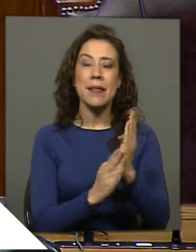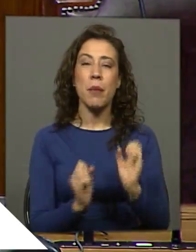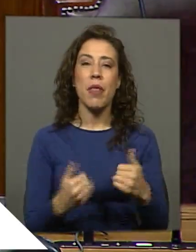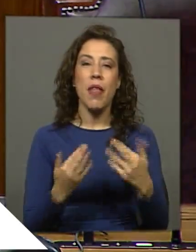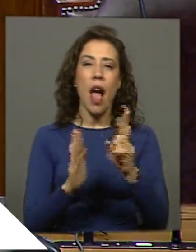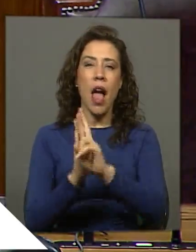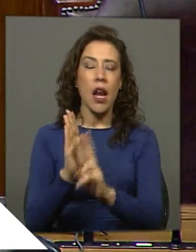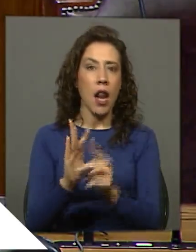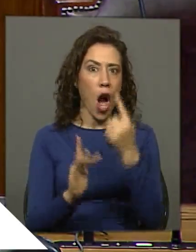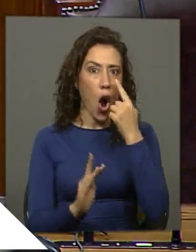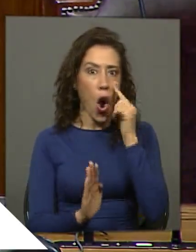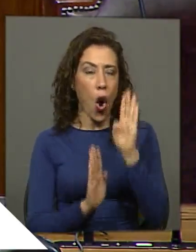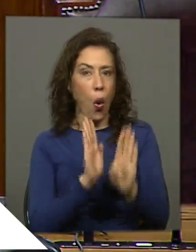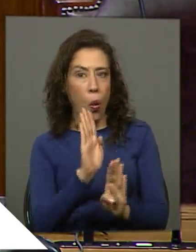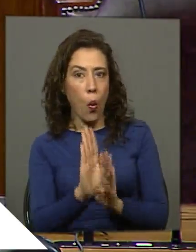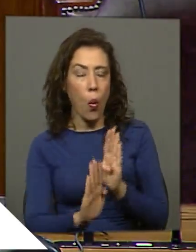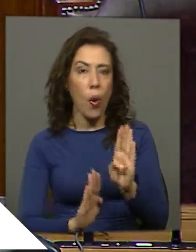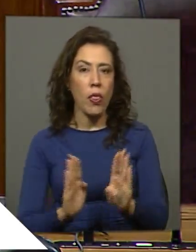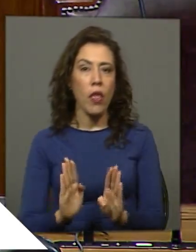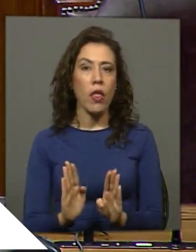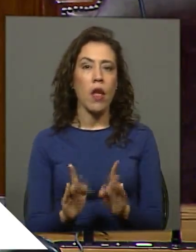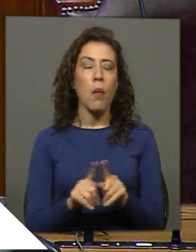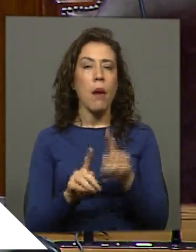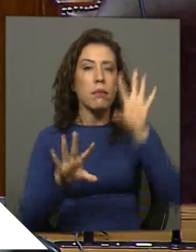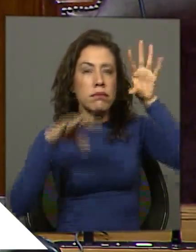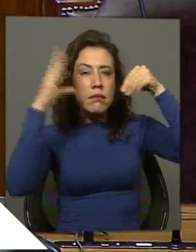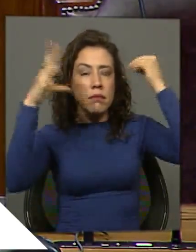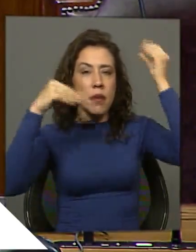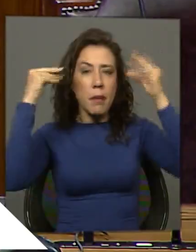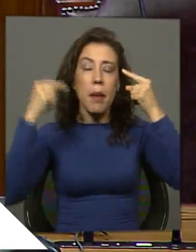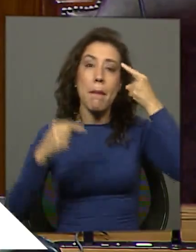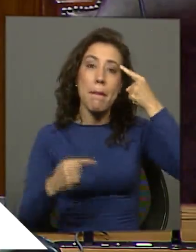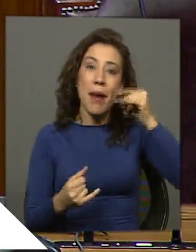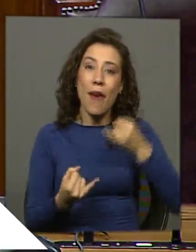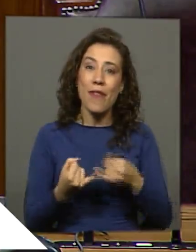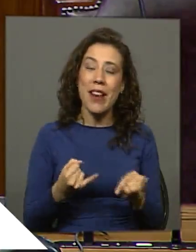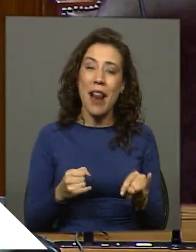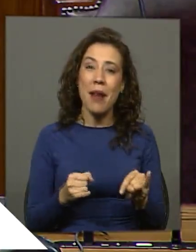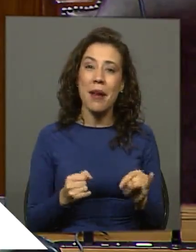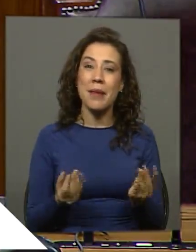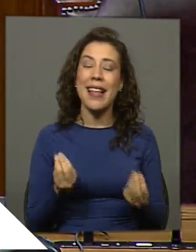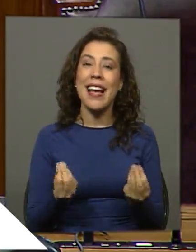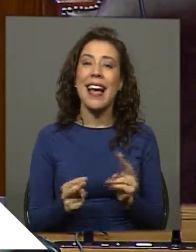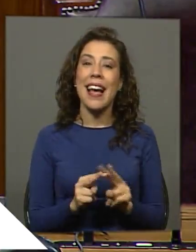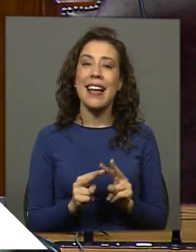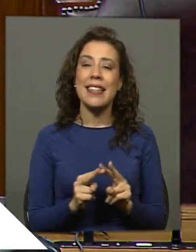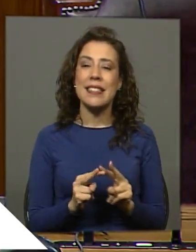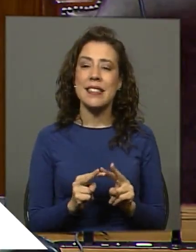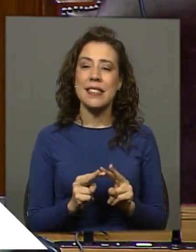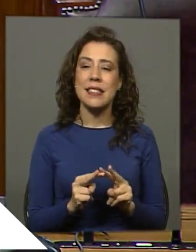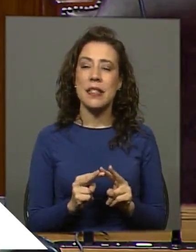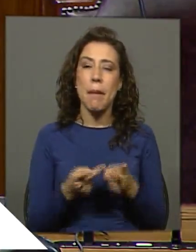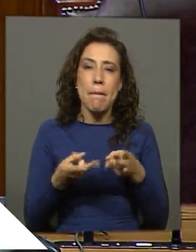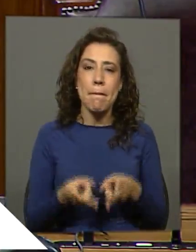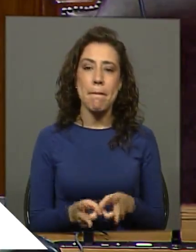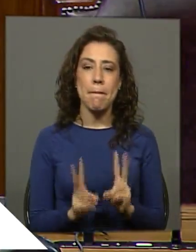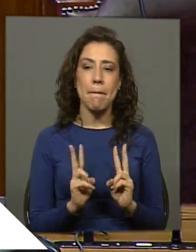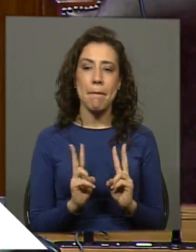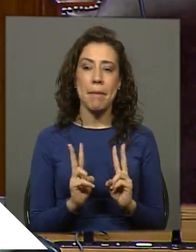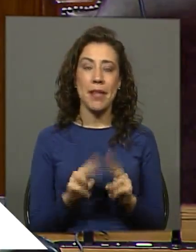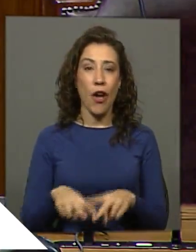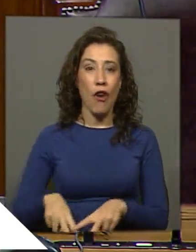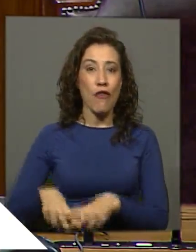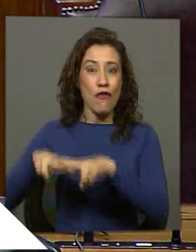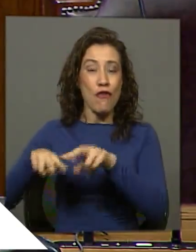regulaciones cuidadosas es un proceso de aprendizaje pero al final del día lo que hace es permitirle a estos